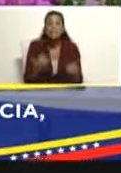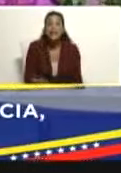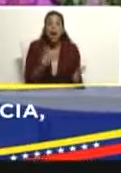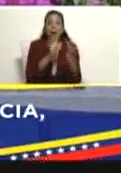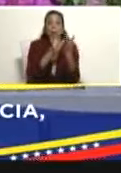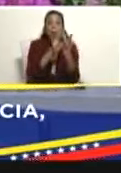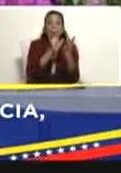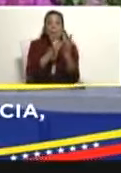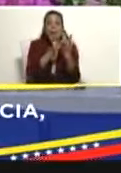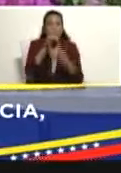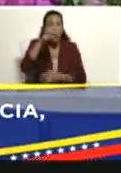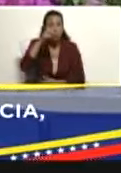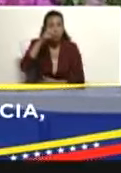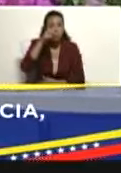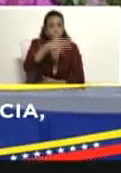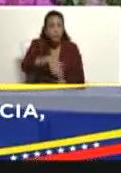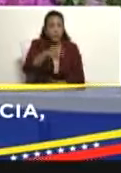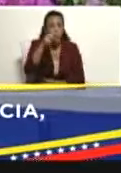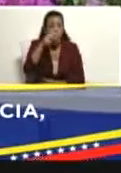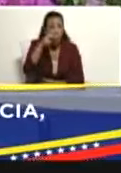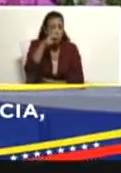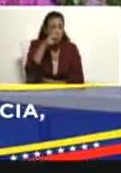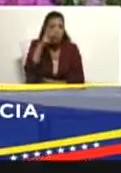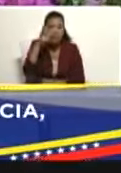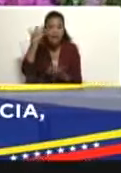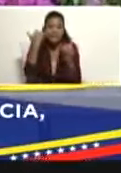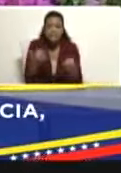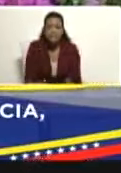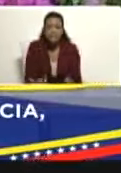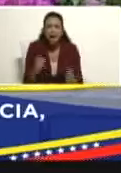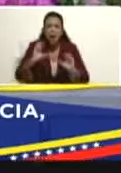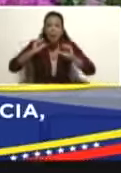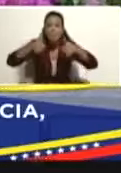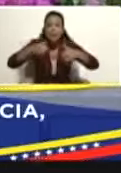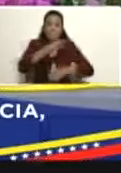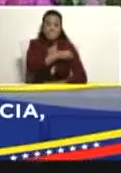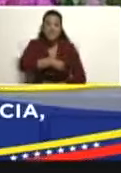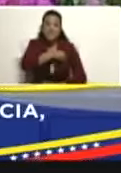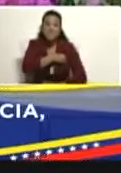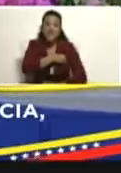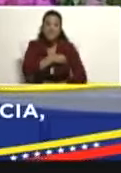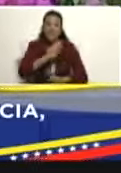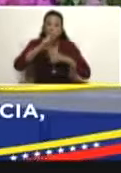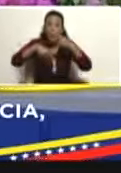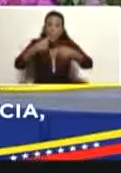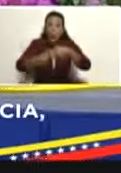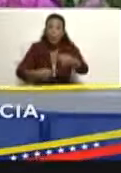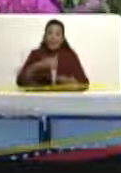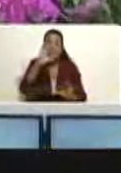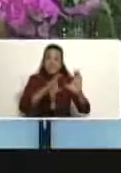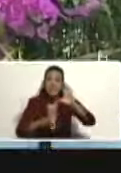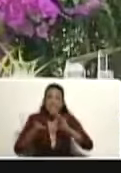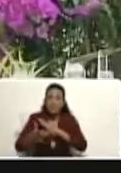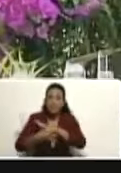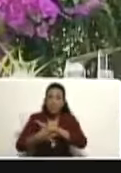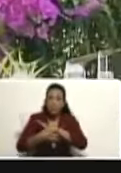un pase para hoy mismo, arrancando la gran misión de Nueva Generación Ciencia y